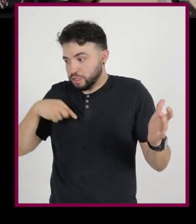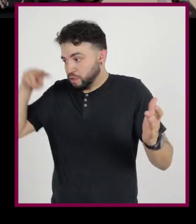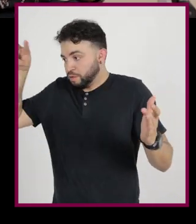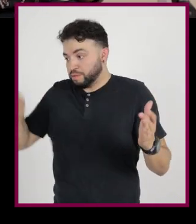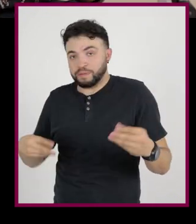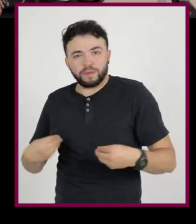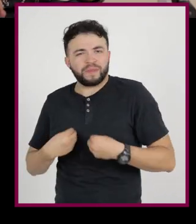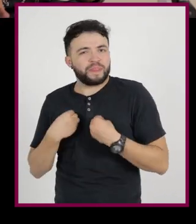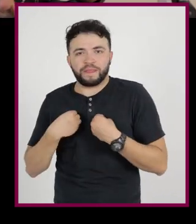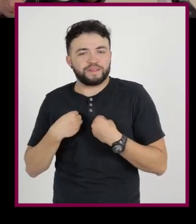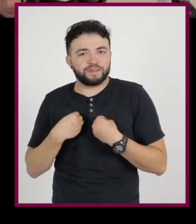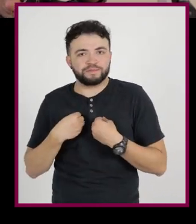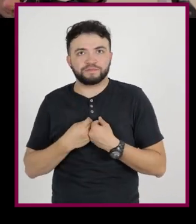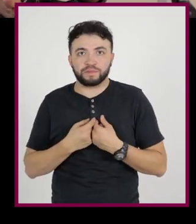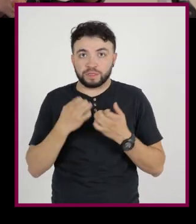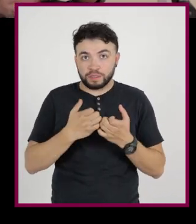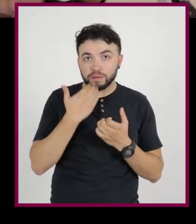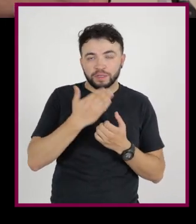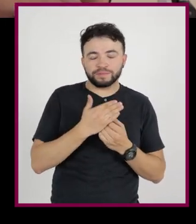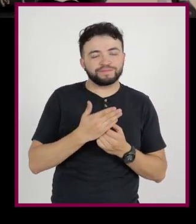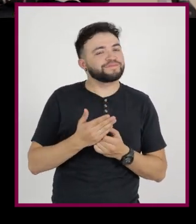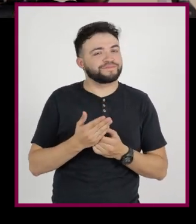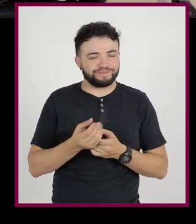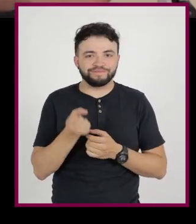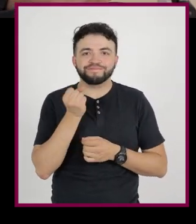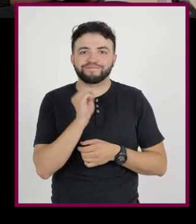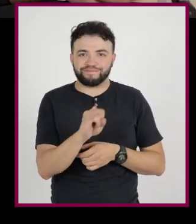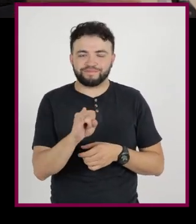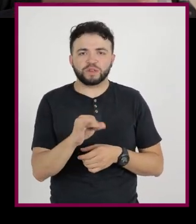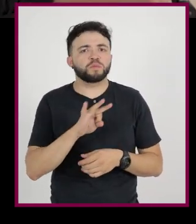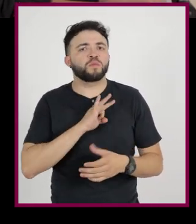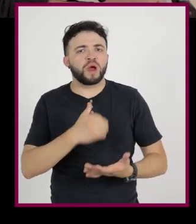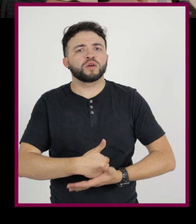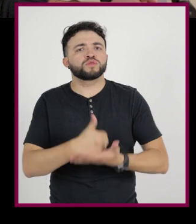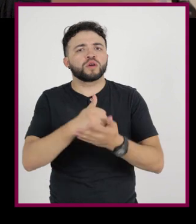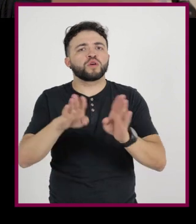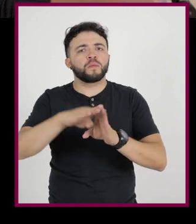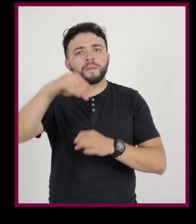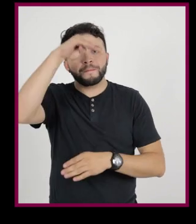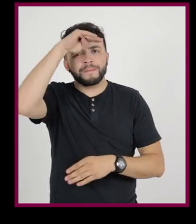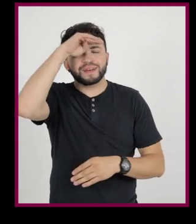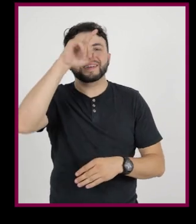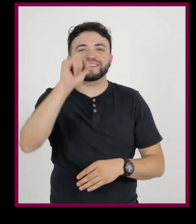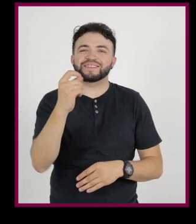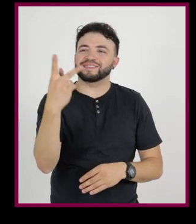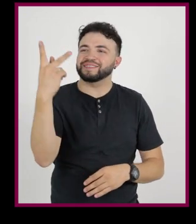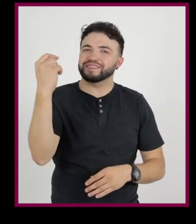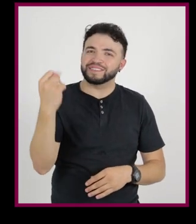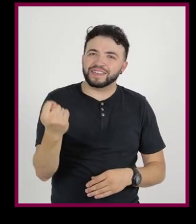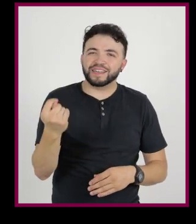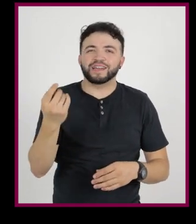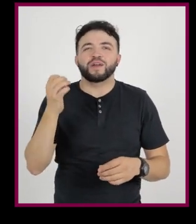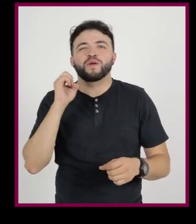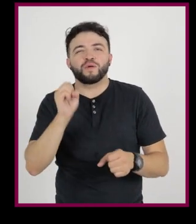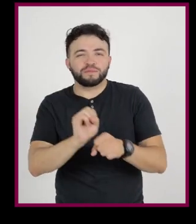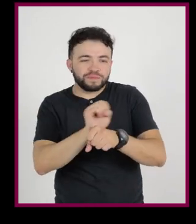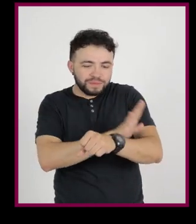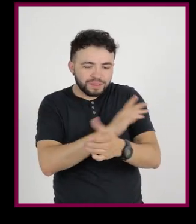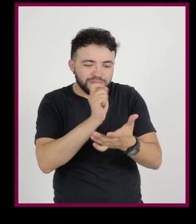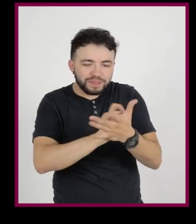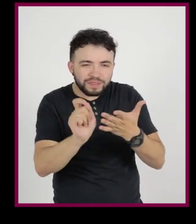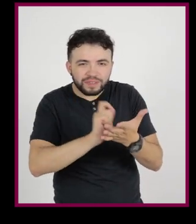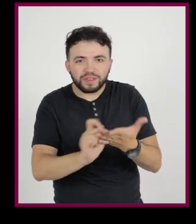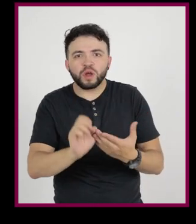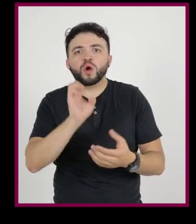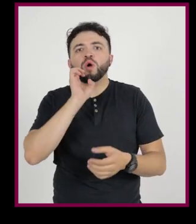¿Estamos bien, Agatha? Así es, investigadores, les puede ayudar a pensar en las novelas, cuentos, poesías,